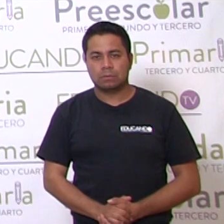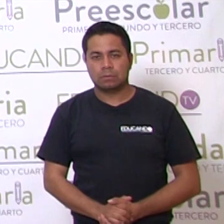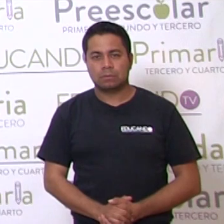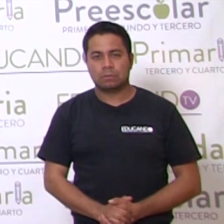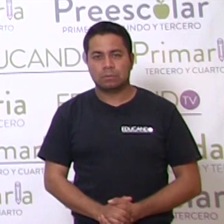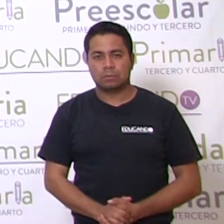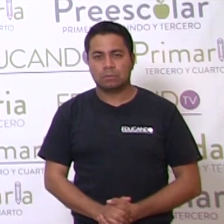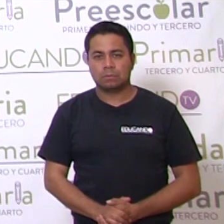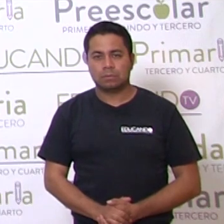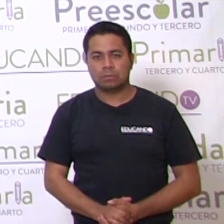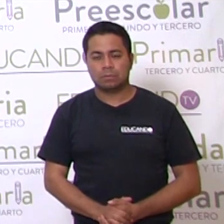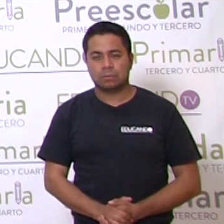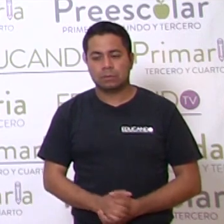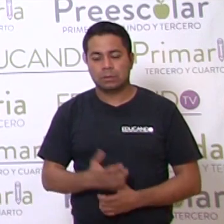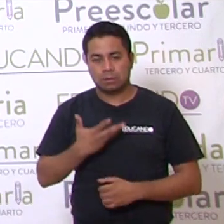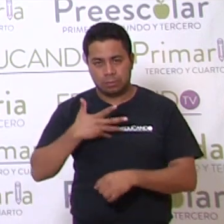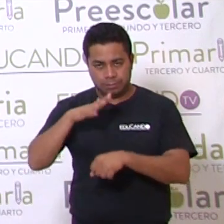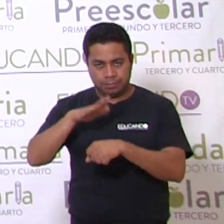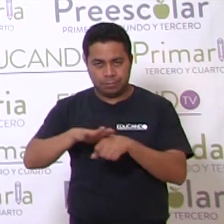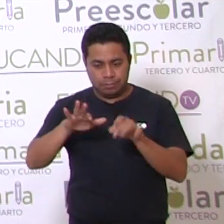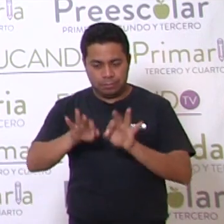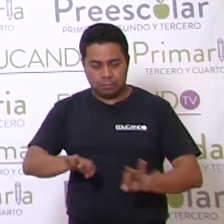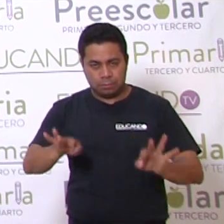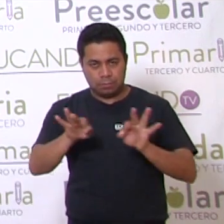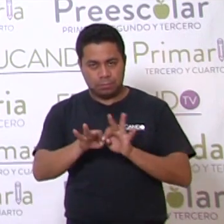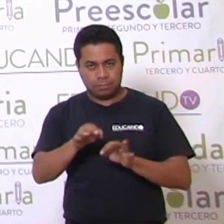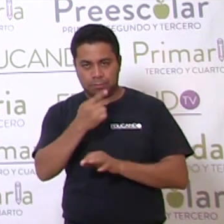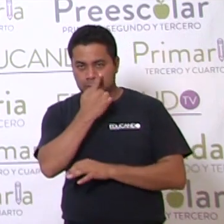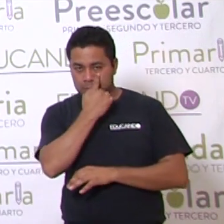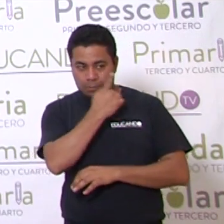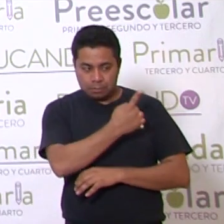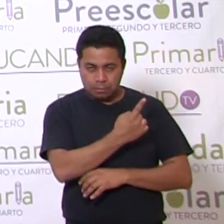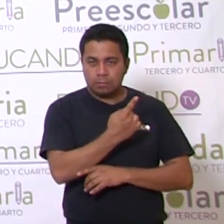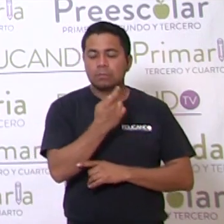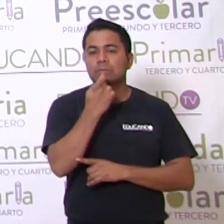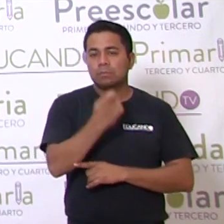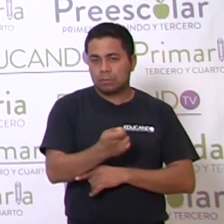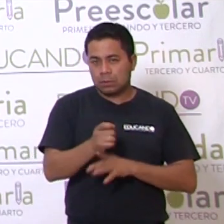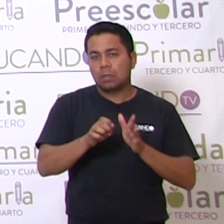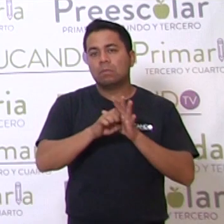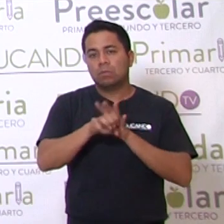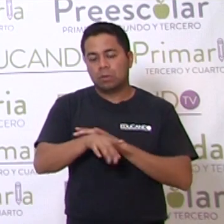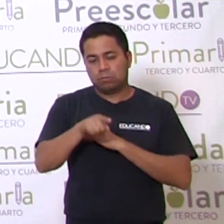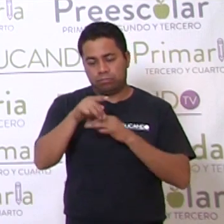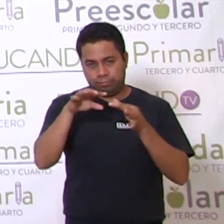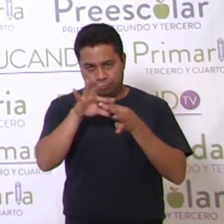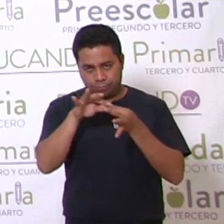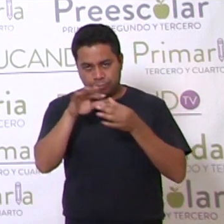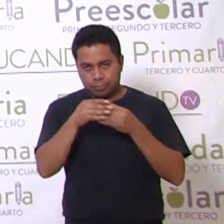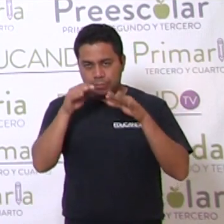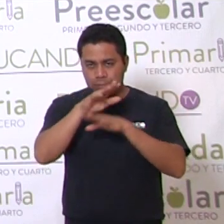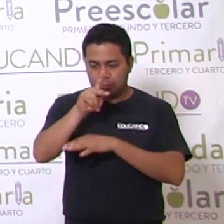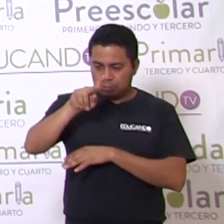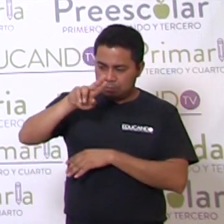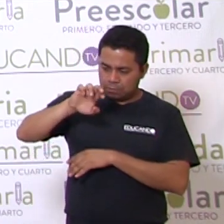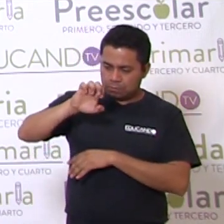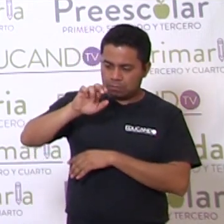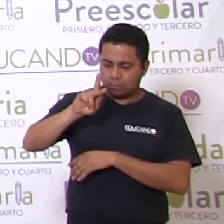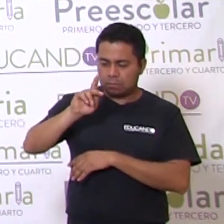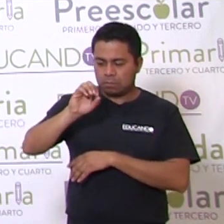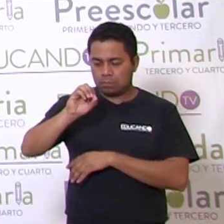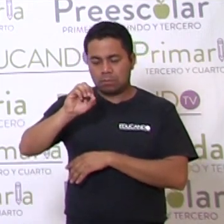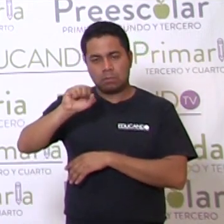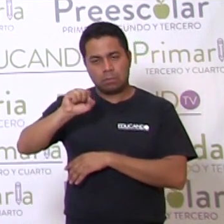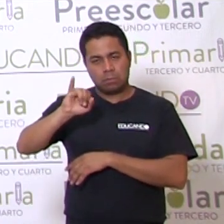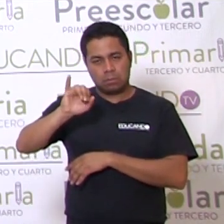Preposicionales. Es importante aquí en esta parte tomar en cuenta de que vamos a hablar de las preposiciones, pero